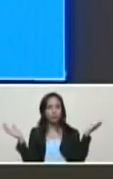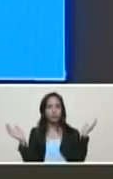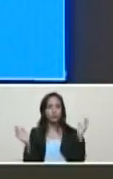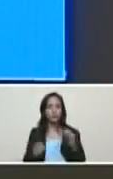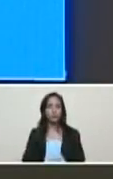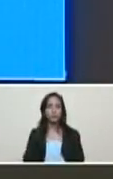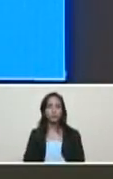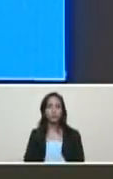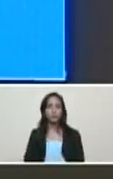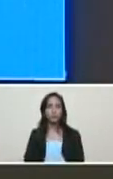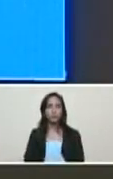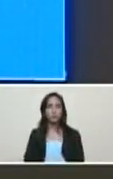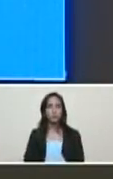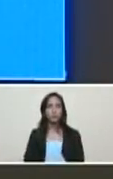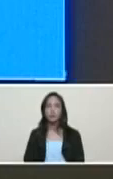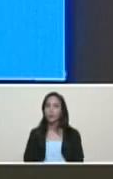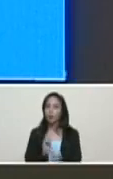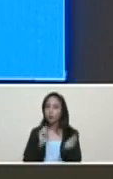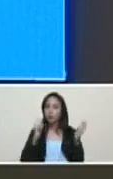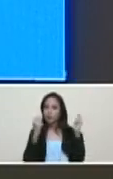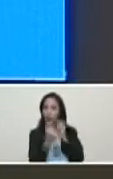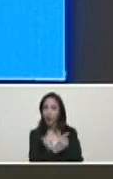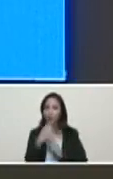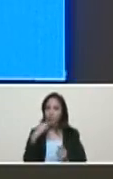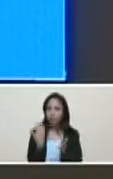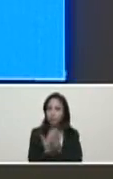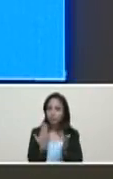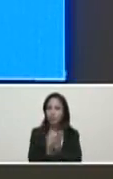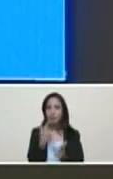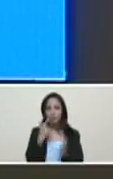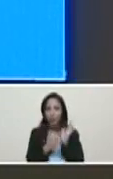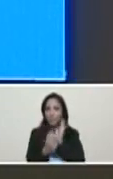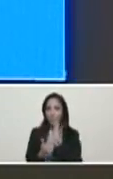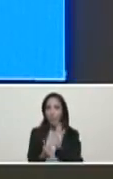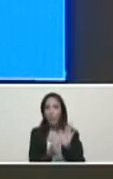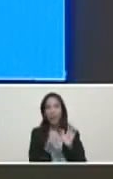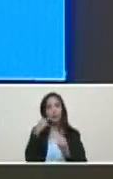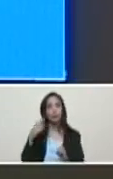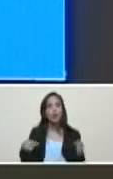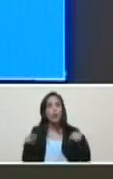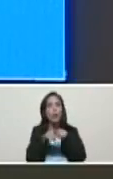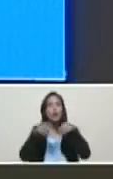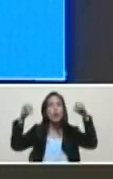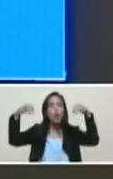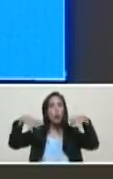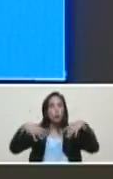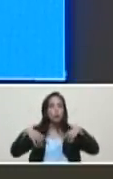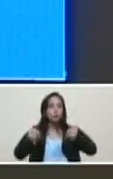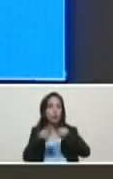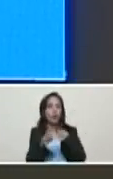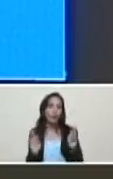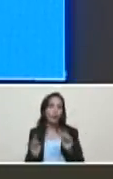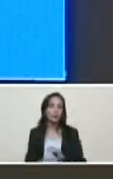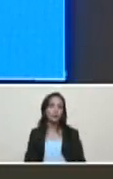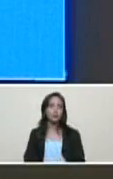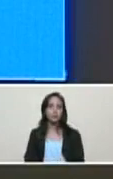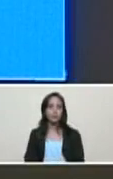masivamente, convertirla en valor, mostrarla como luz al mundo, luz grande que